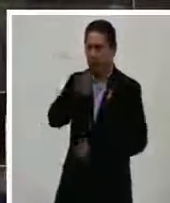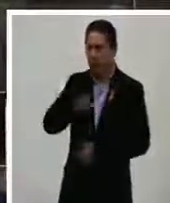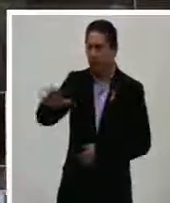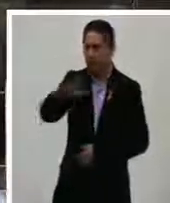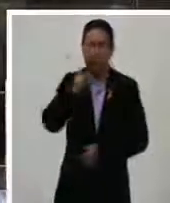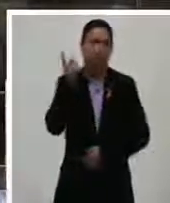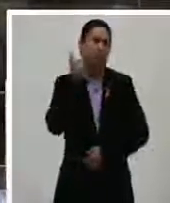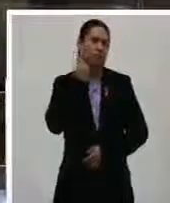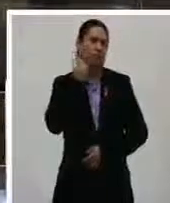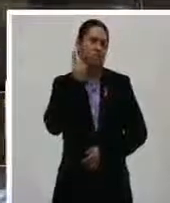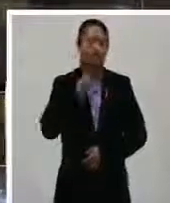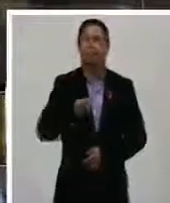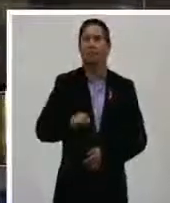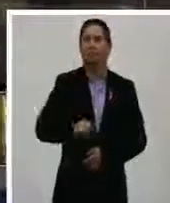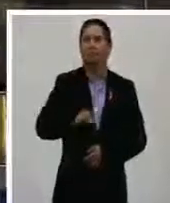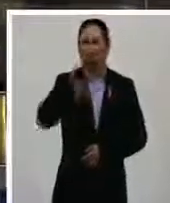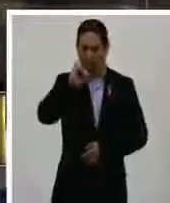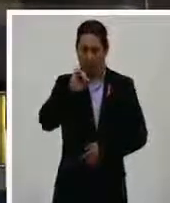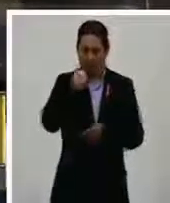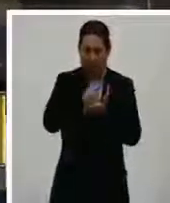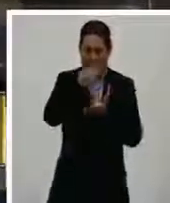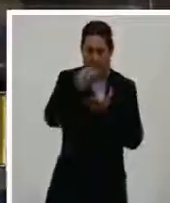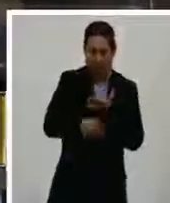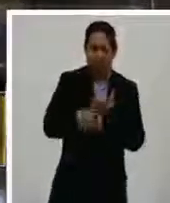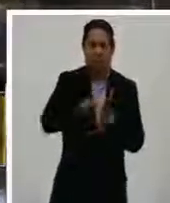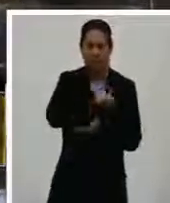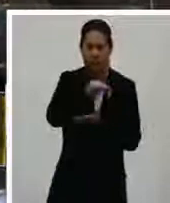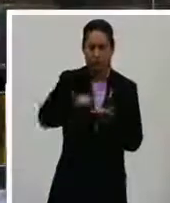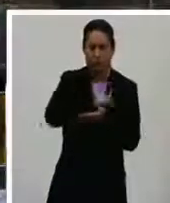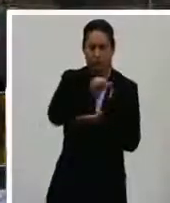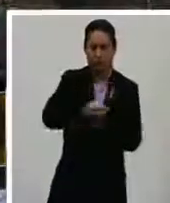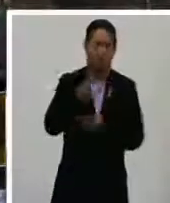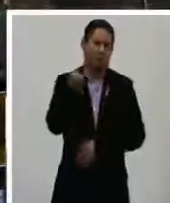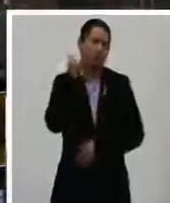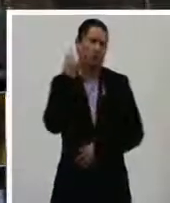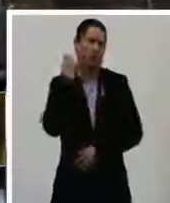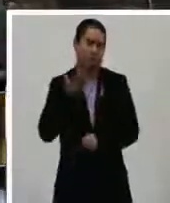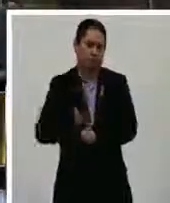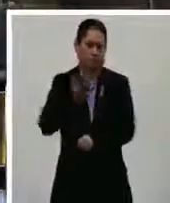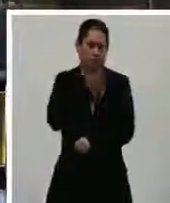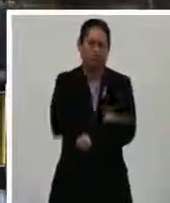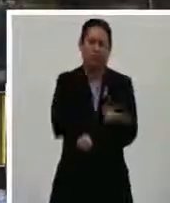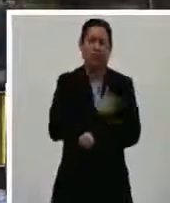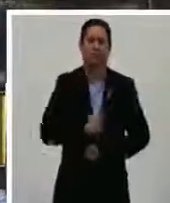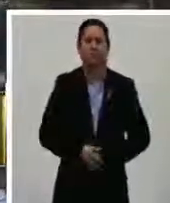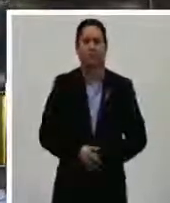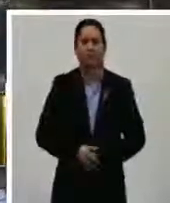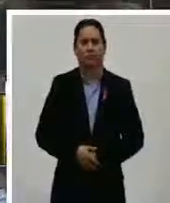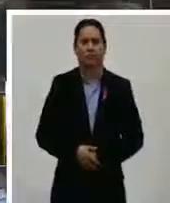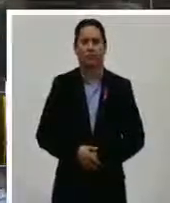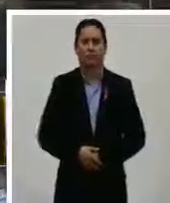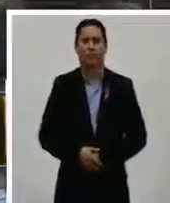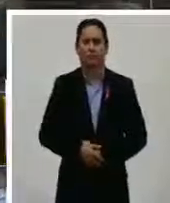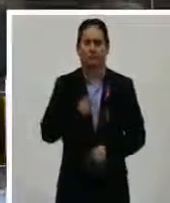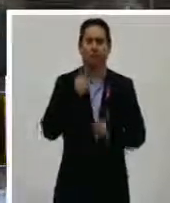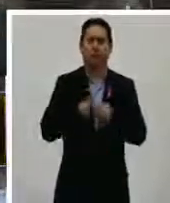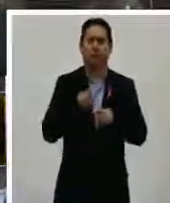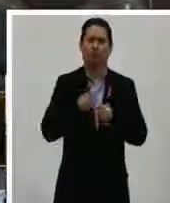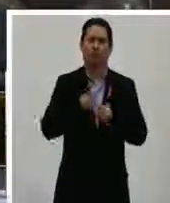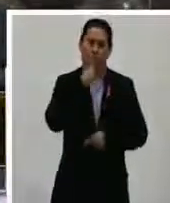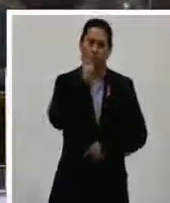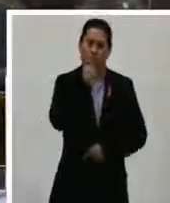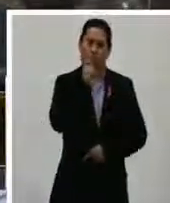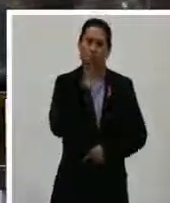pregunta la honorable asamblea si se aprueba el acta de la sesión anterior las legisladoras